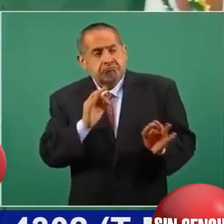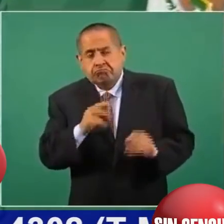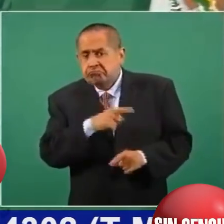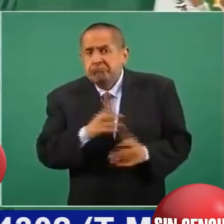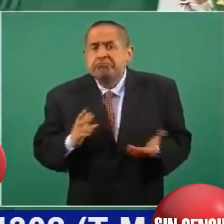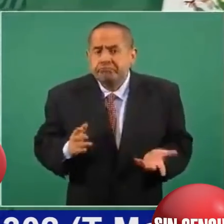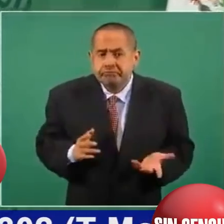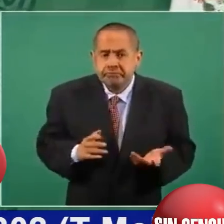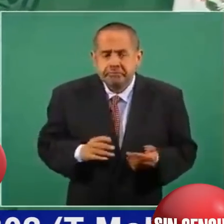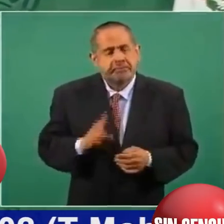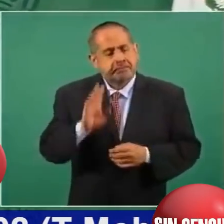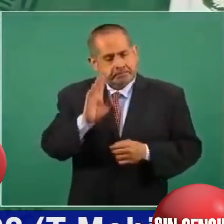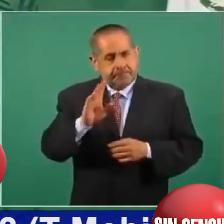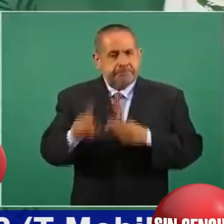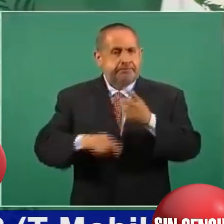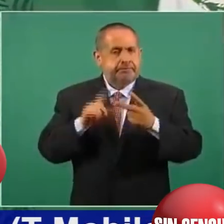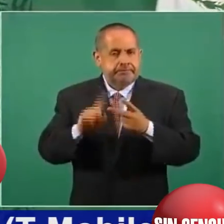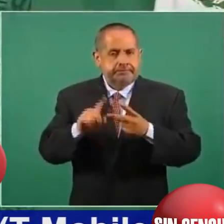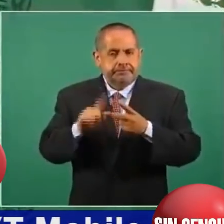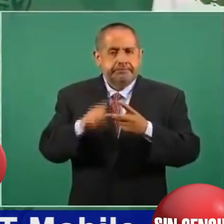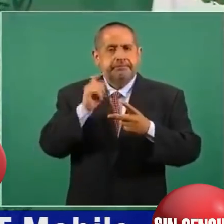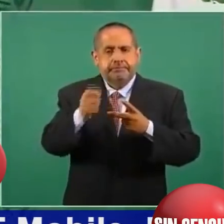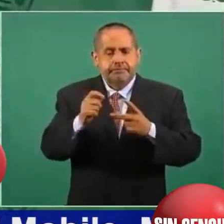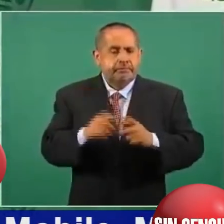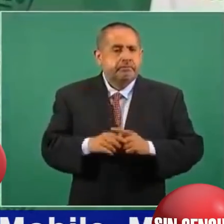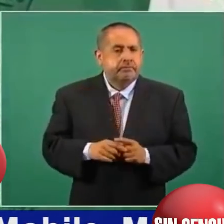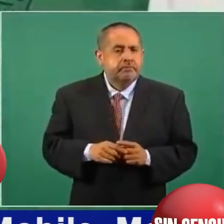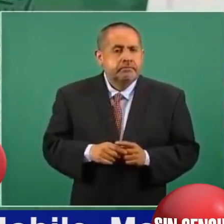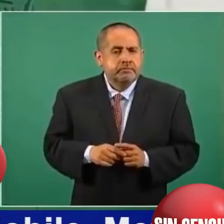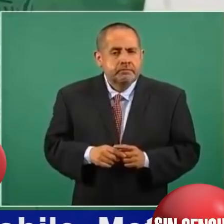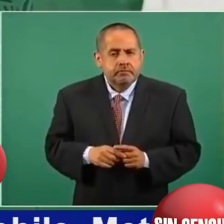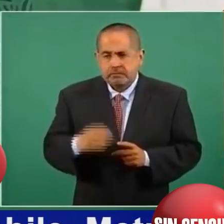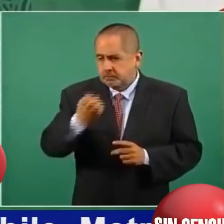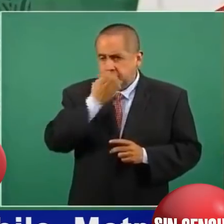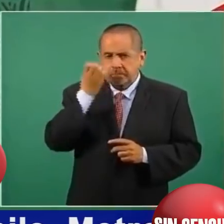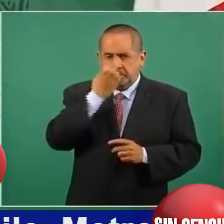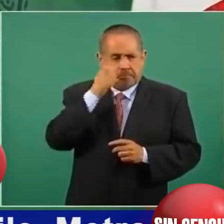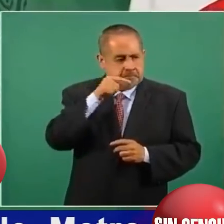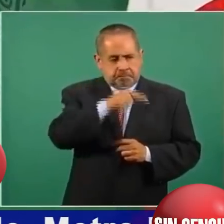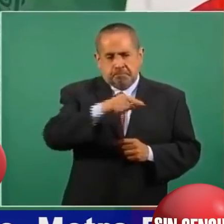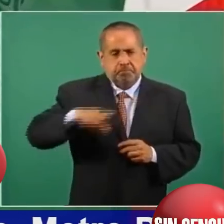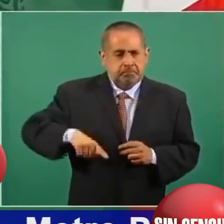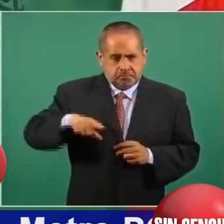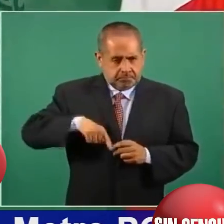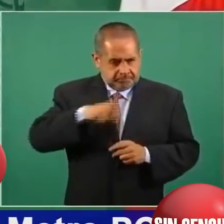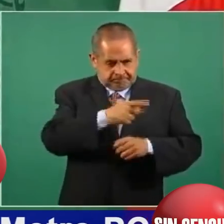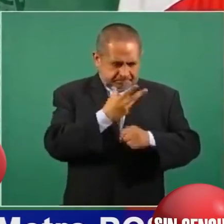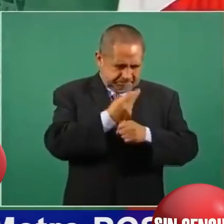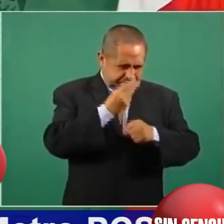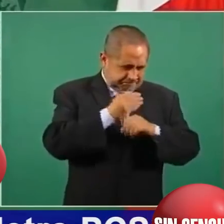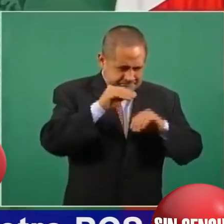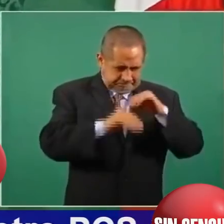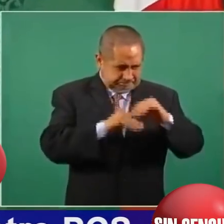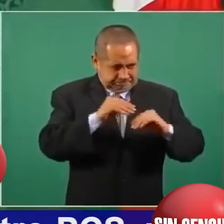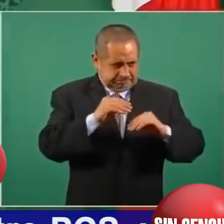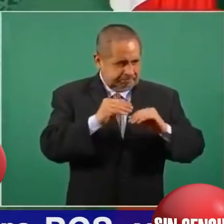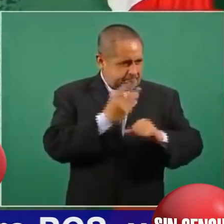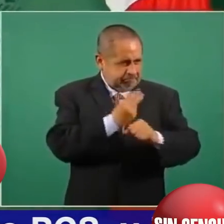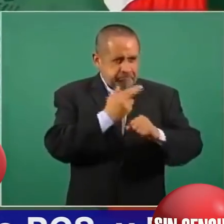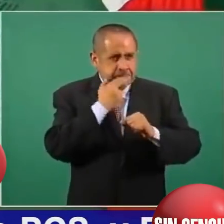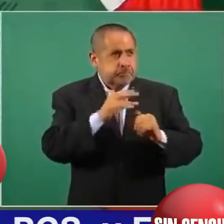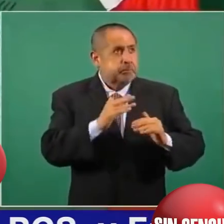Entonces, lo segundo es las escuelas públicas, mejorarlas